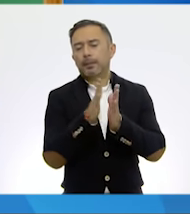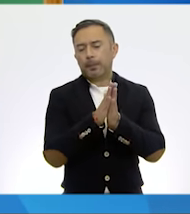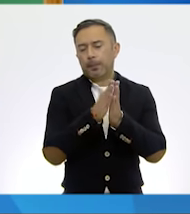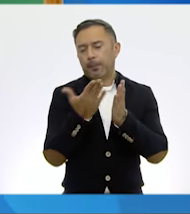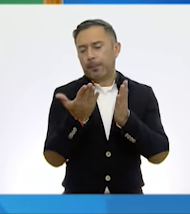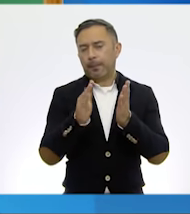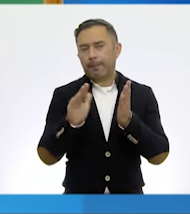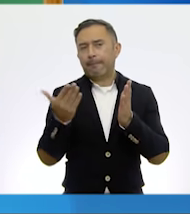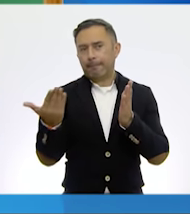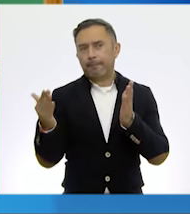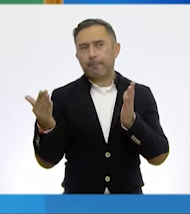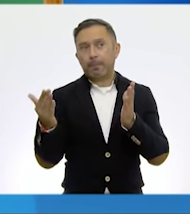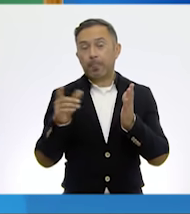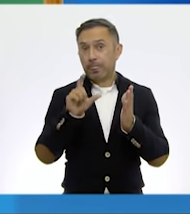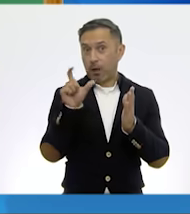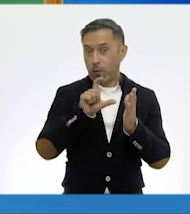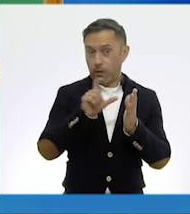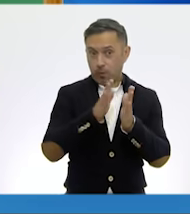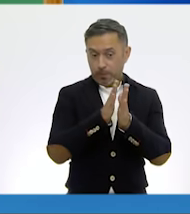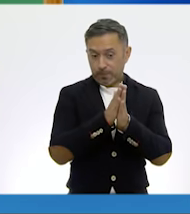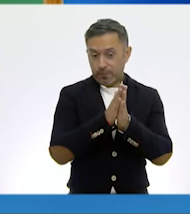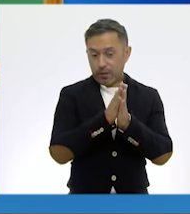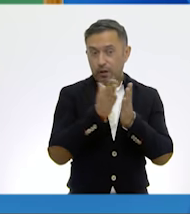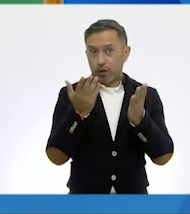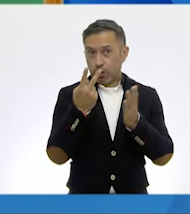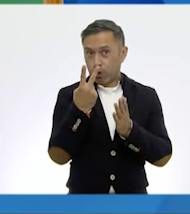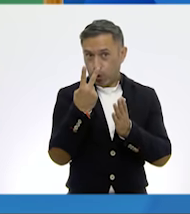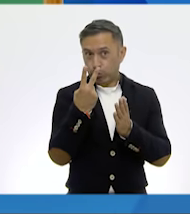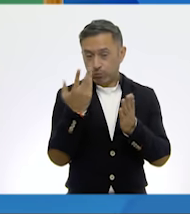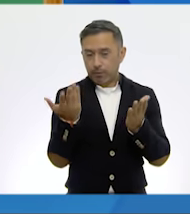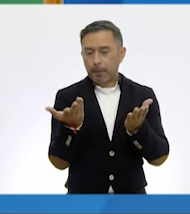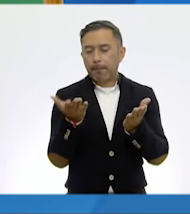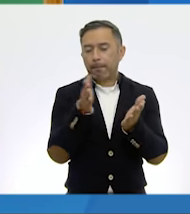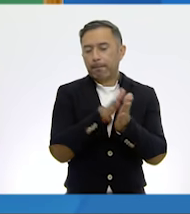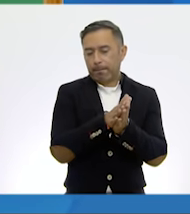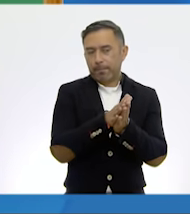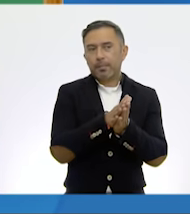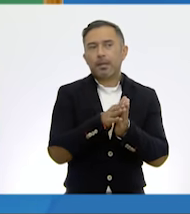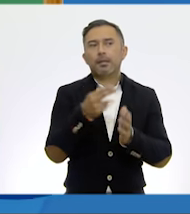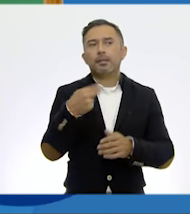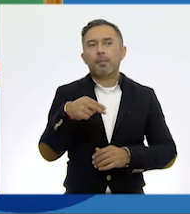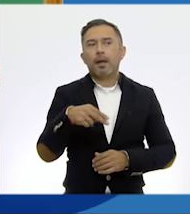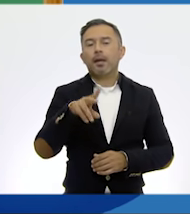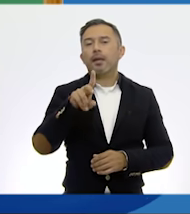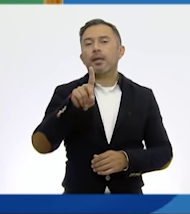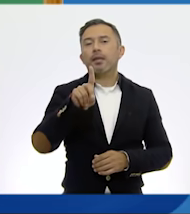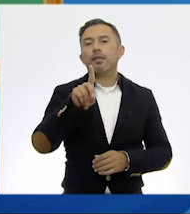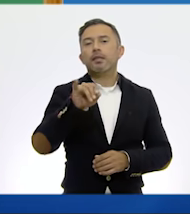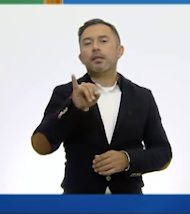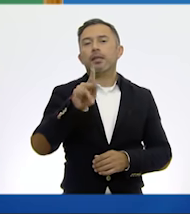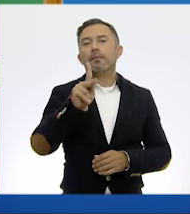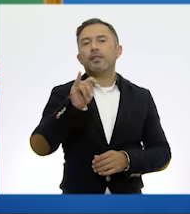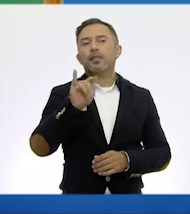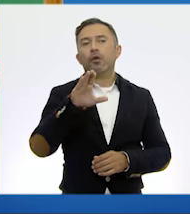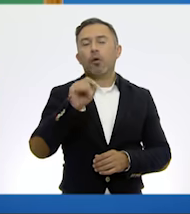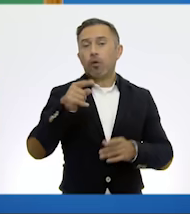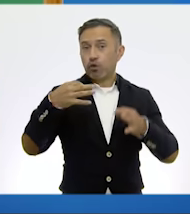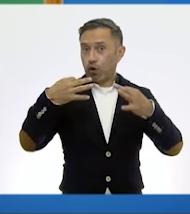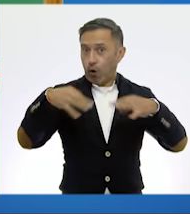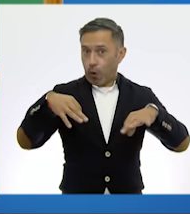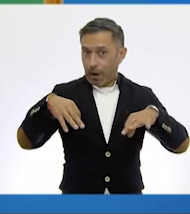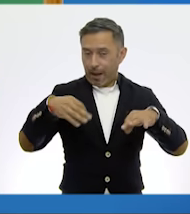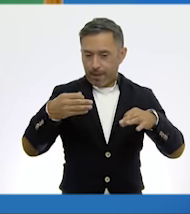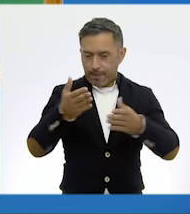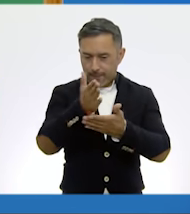Cuando están doblados en dos, se llaman dípticos. Es decir, cuando tu hoja de tu folleto viene doblada en dos partes,